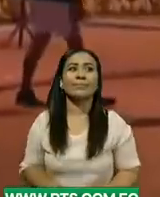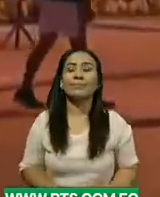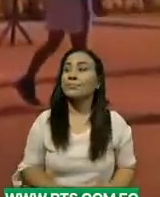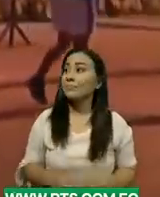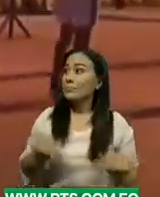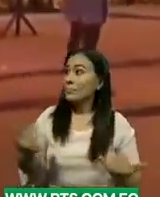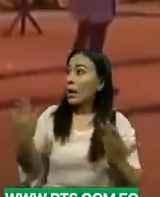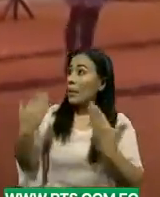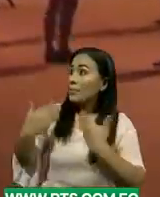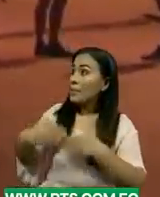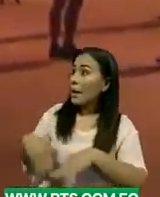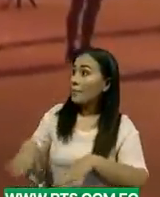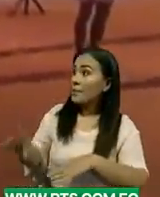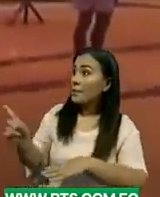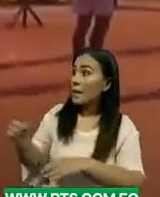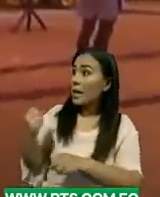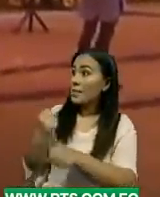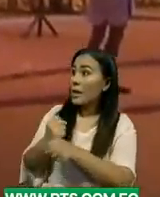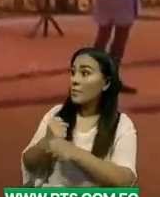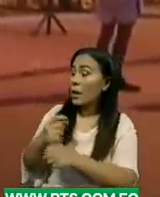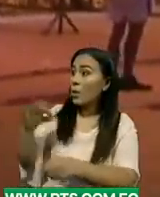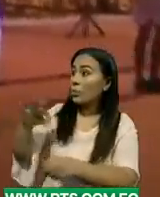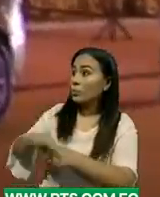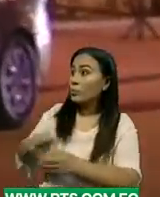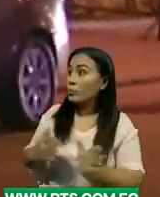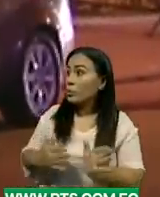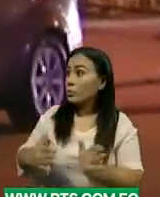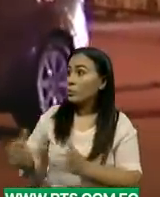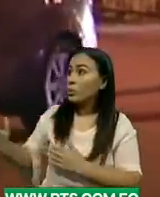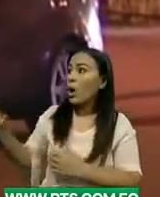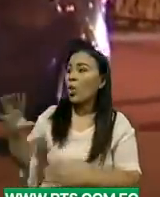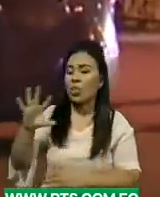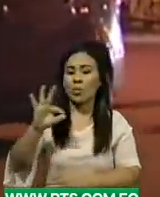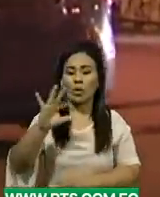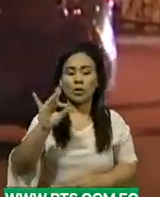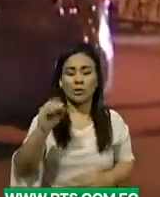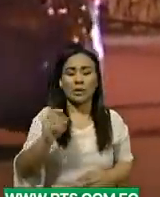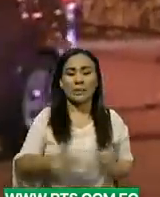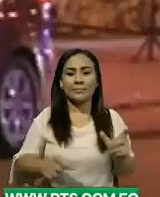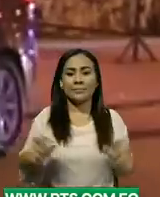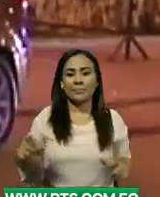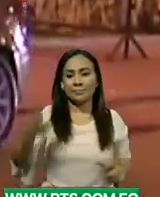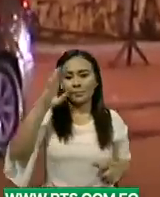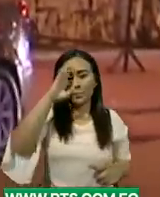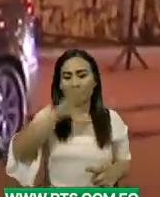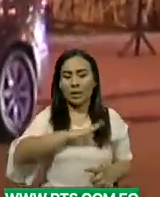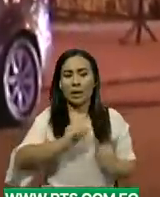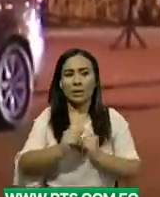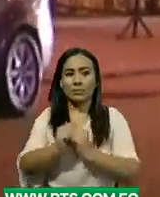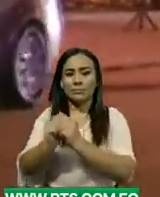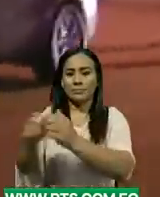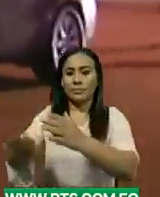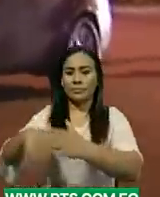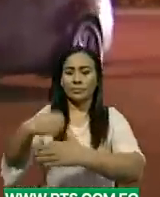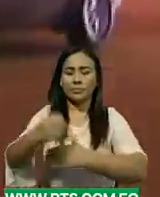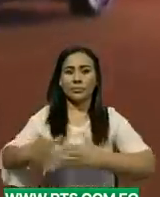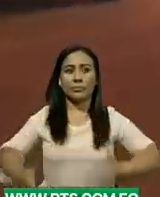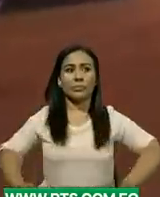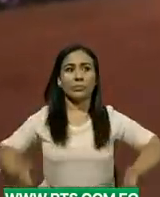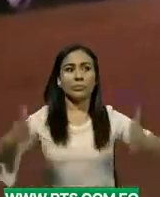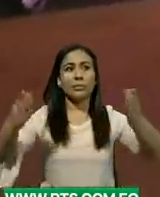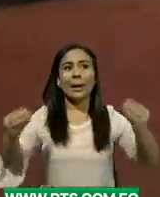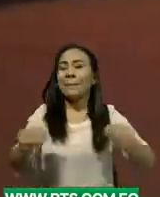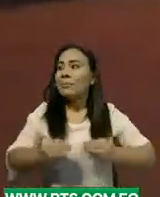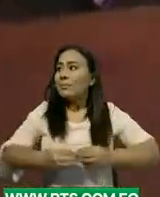vez que concluya la jornada electoral, 980 policías estarán ubicados en los exteriores de la delegación electoral brindando